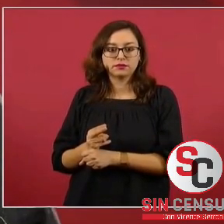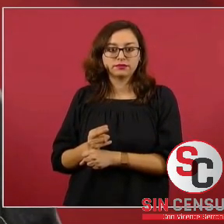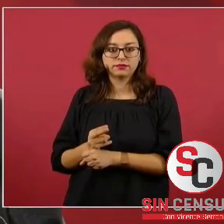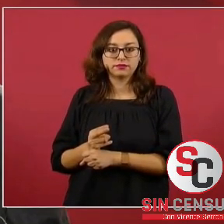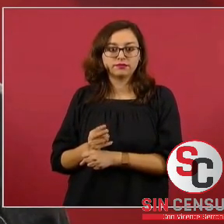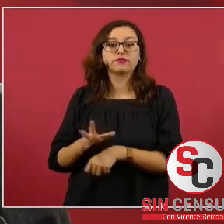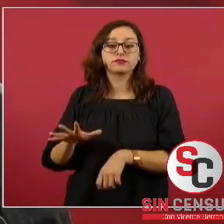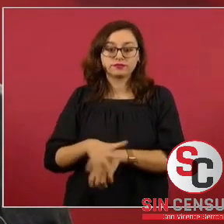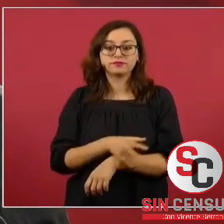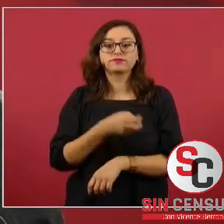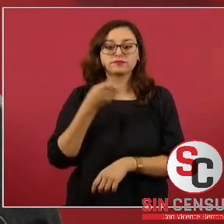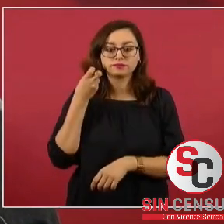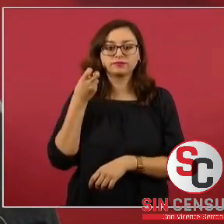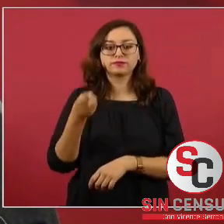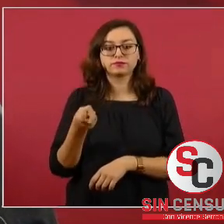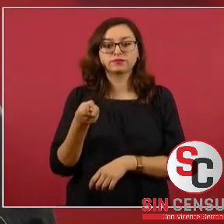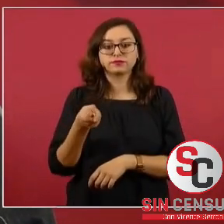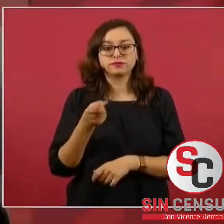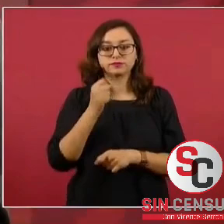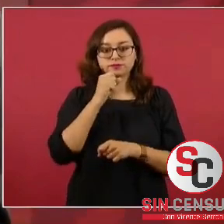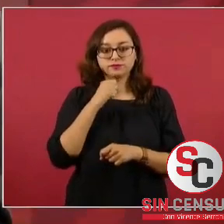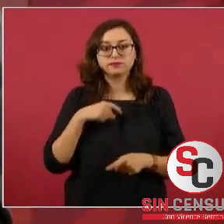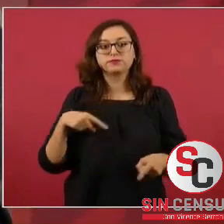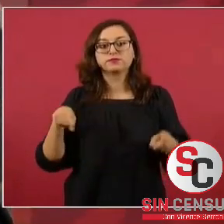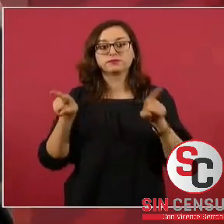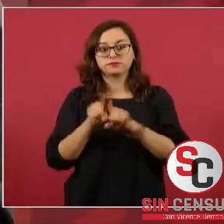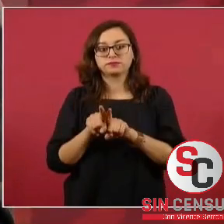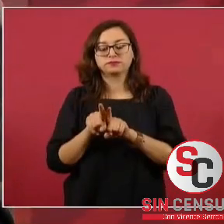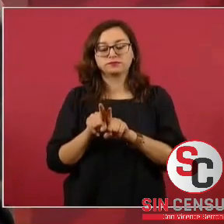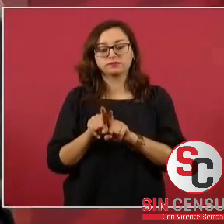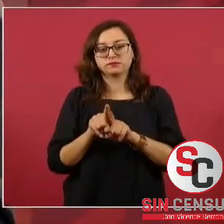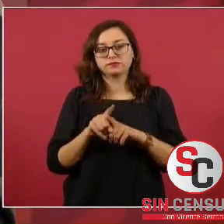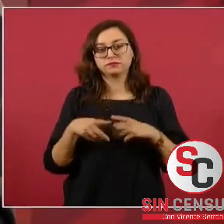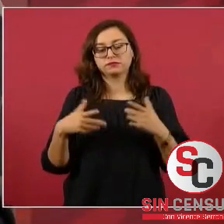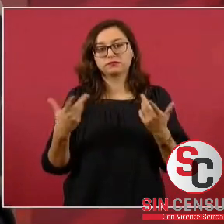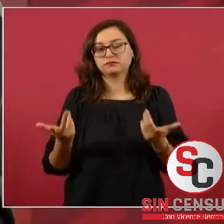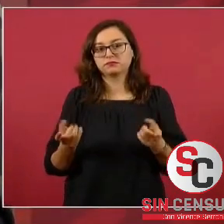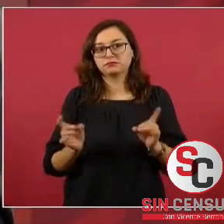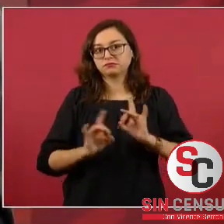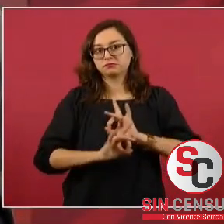Y por eso se compró también en una oportunidad y